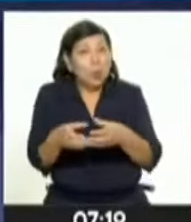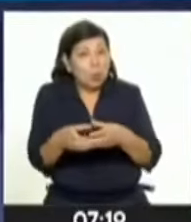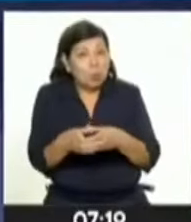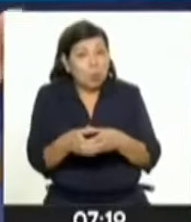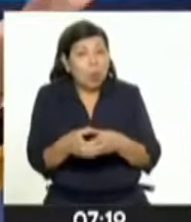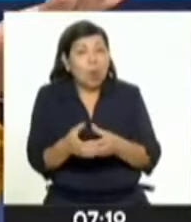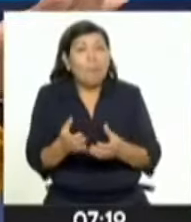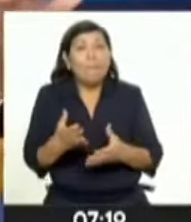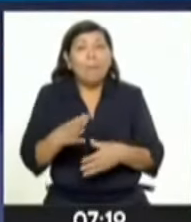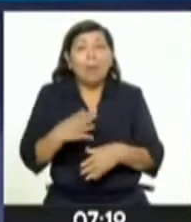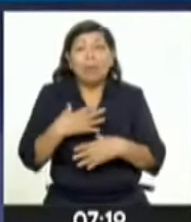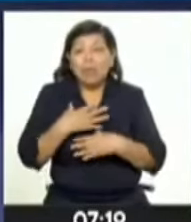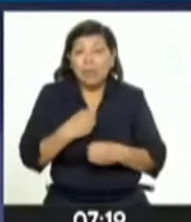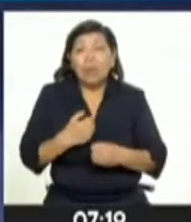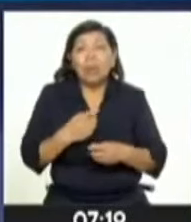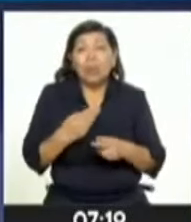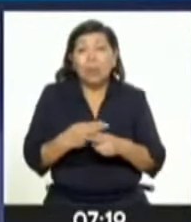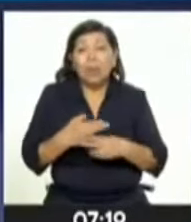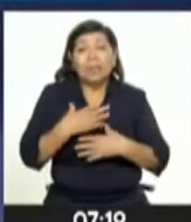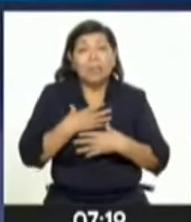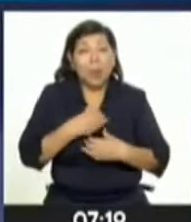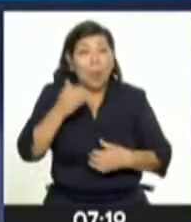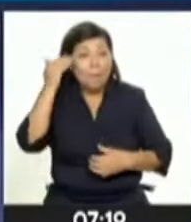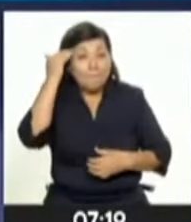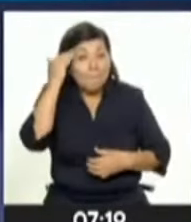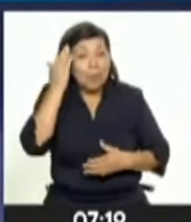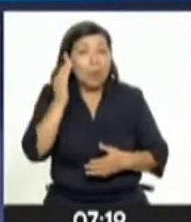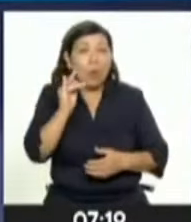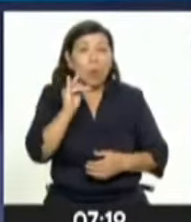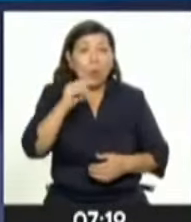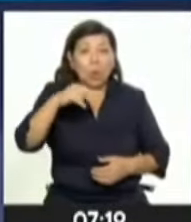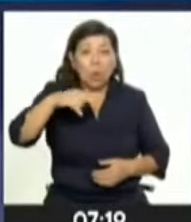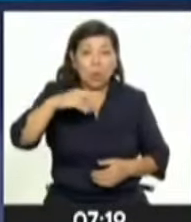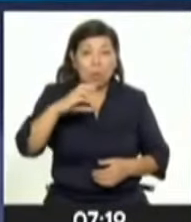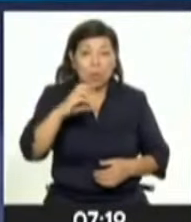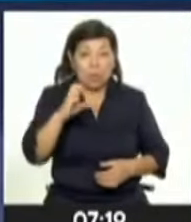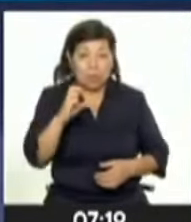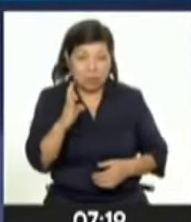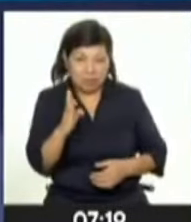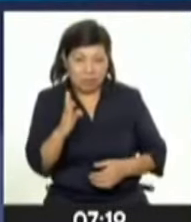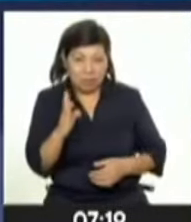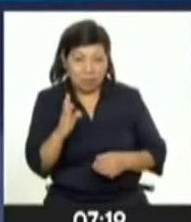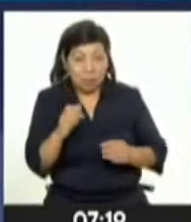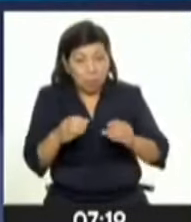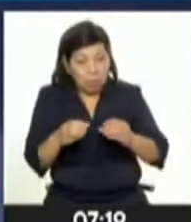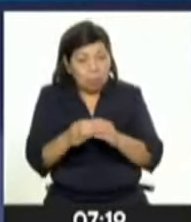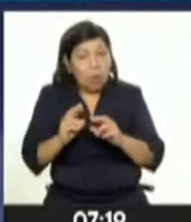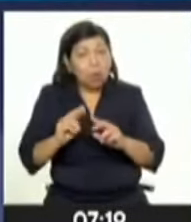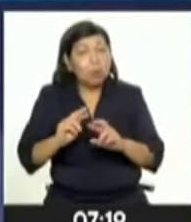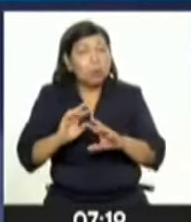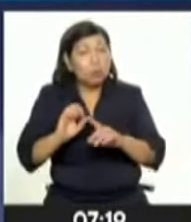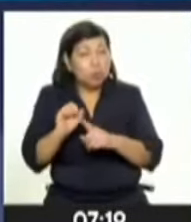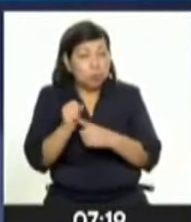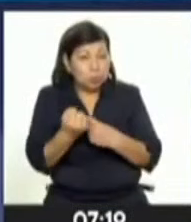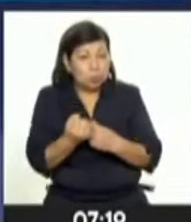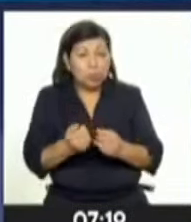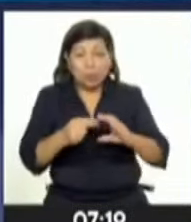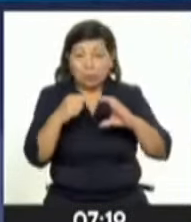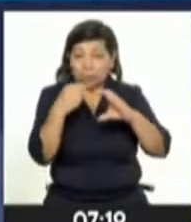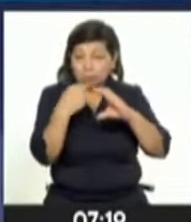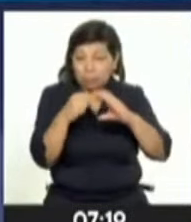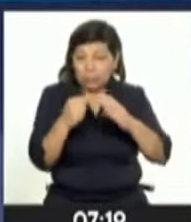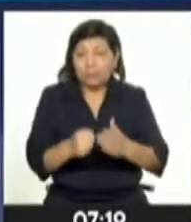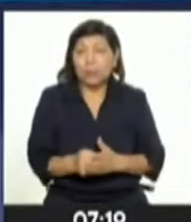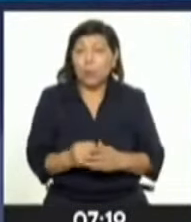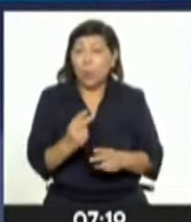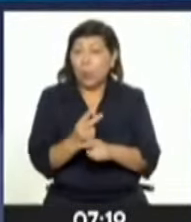un programa donde está participando también UNICEF, está participando el Centro de Investigaciones Sociales, y hemos lanzado un